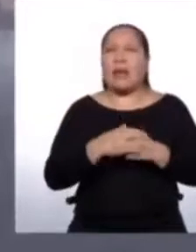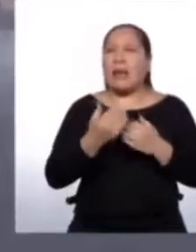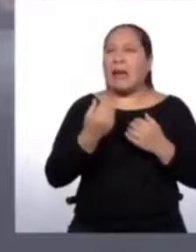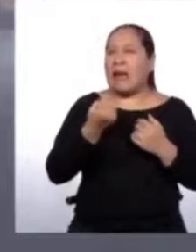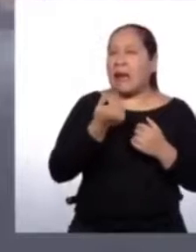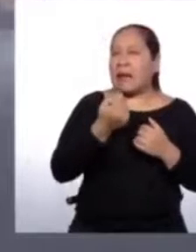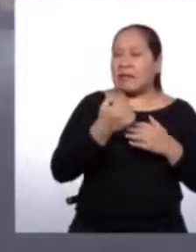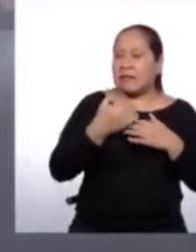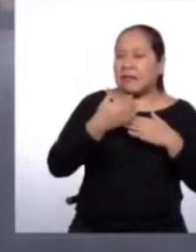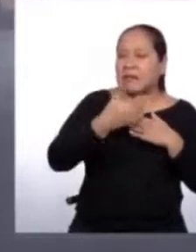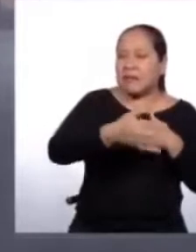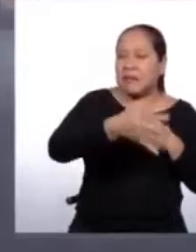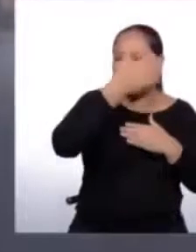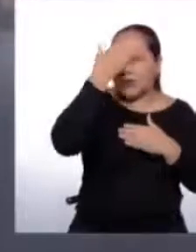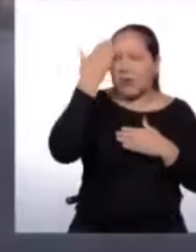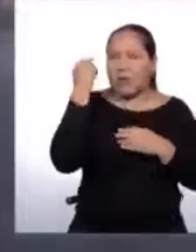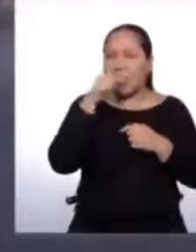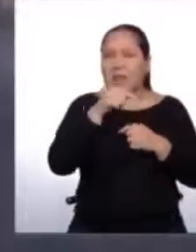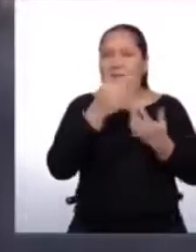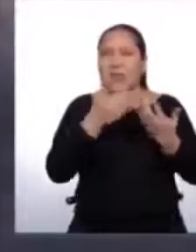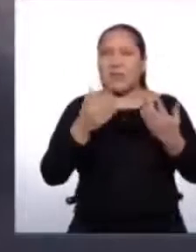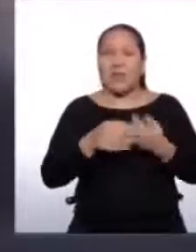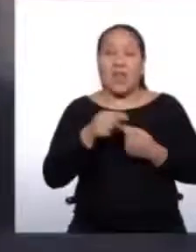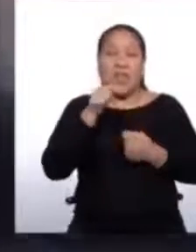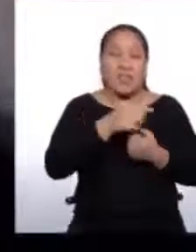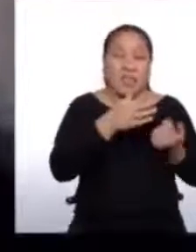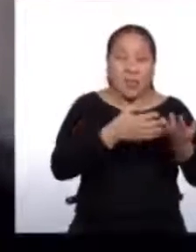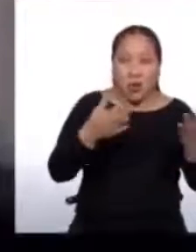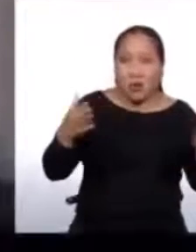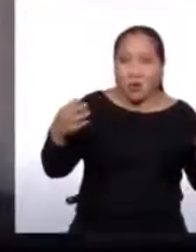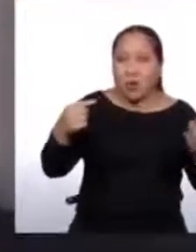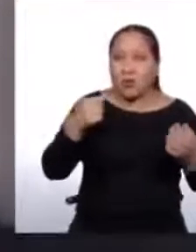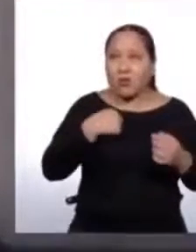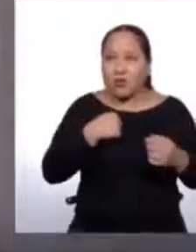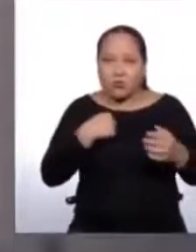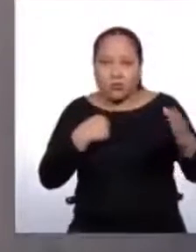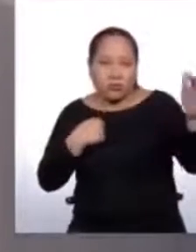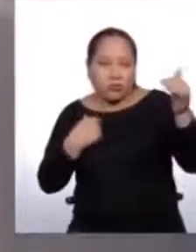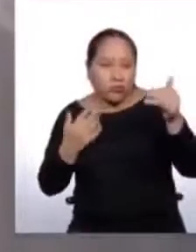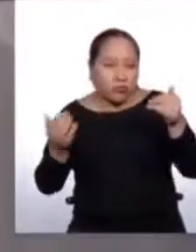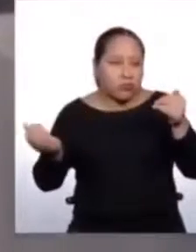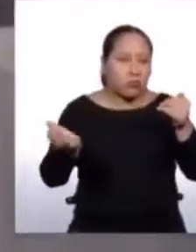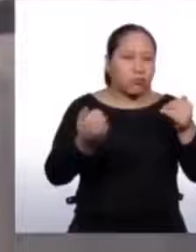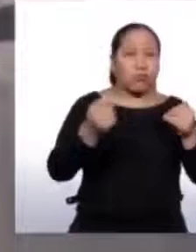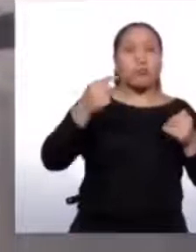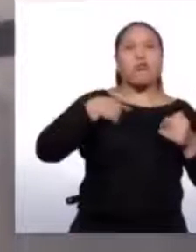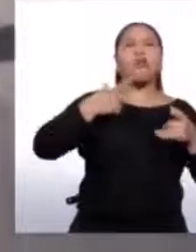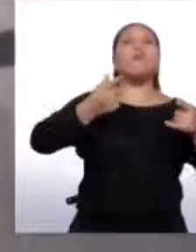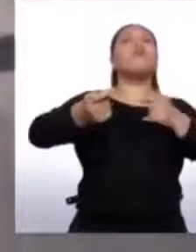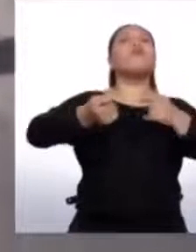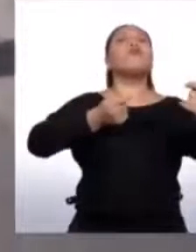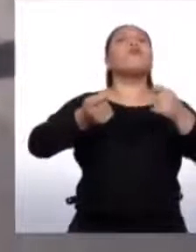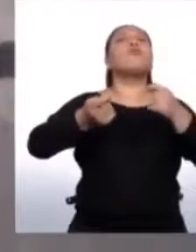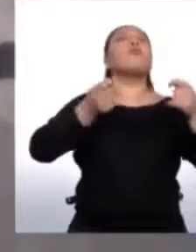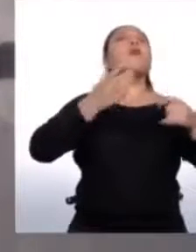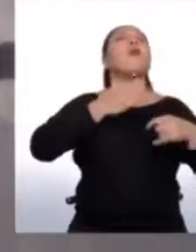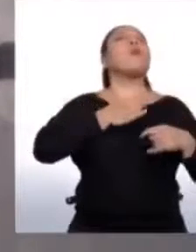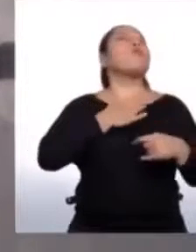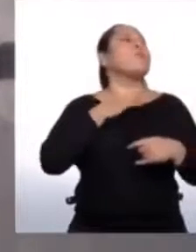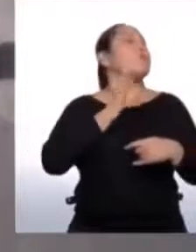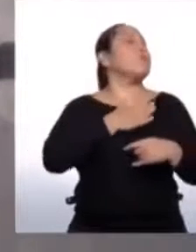el uso póstumo y el olvido. Entre todos estos trastos yo erraba omnipotente, ejerciendo la potestad que me fue negada en los